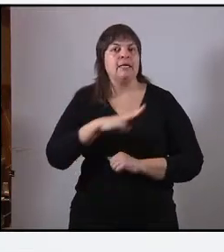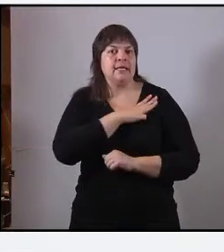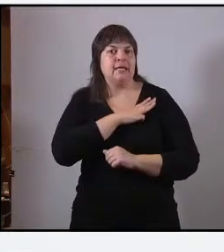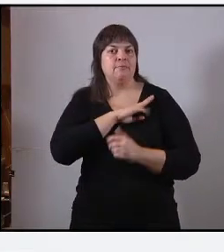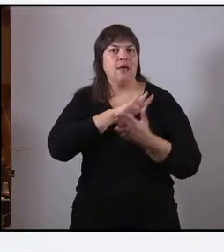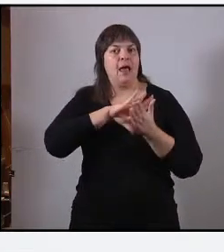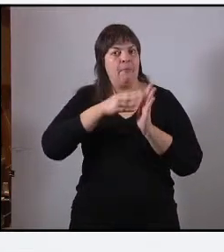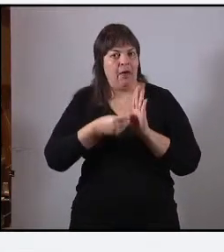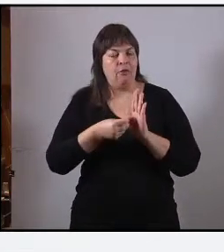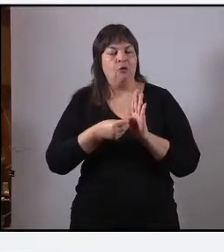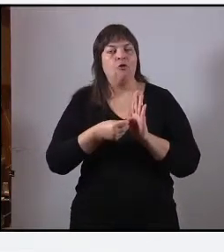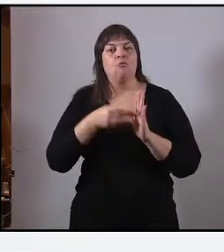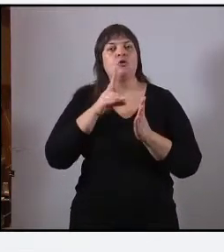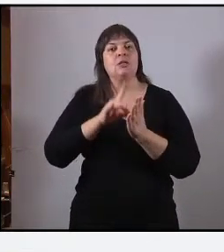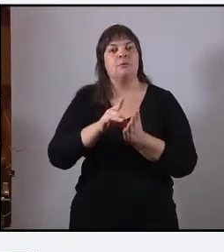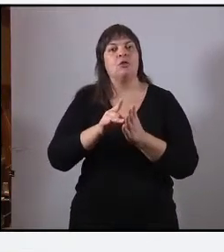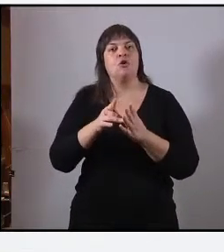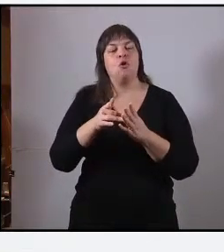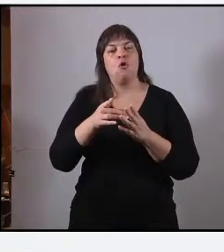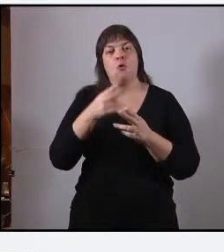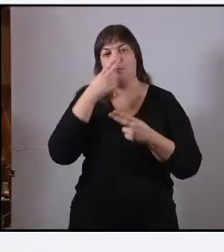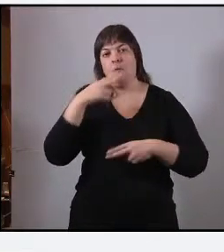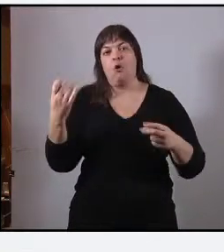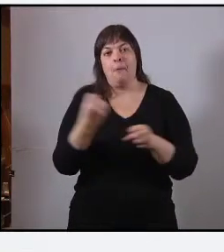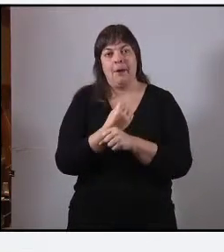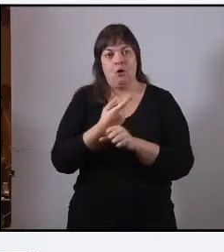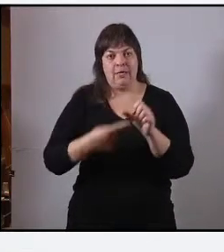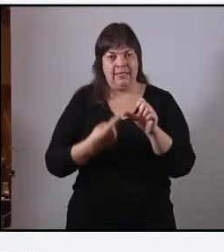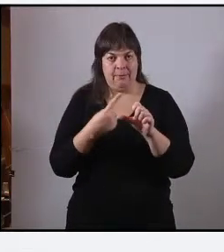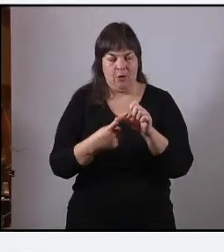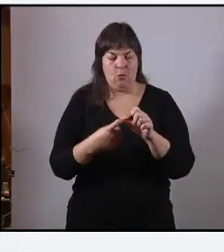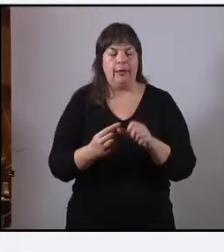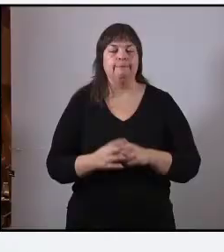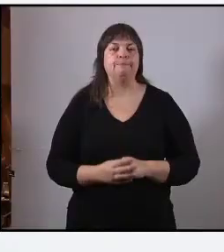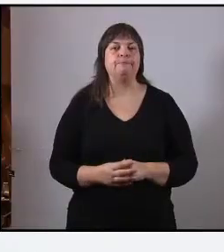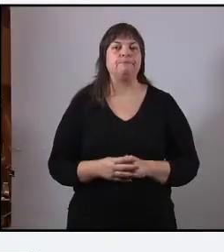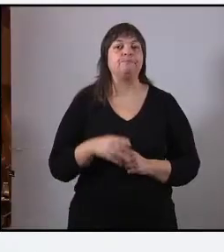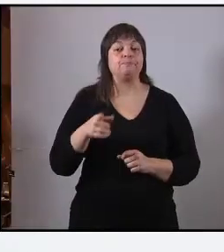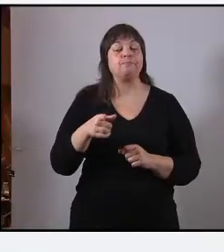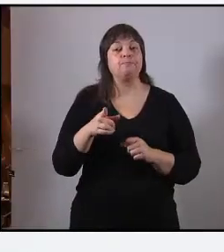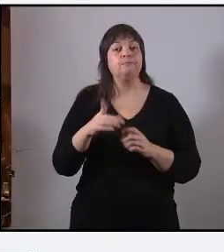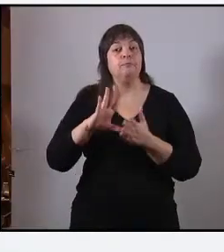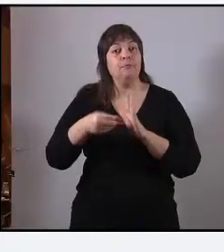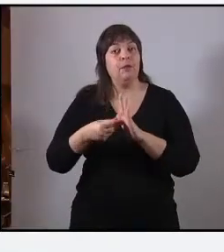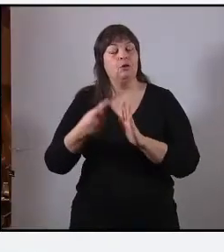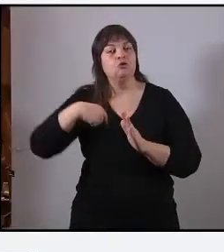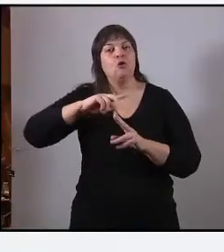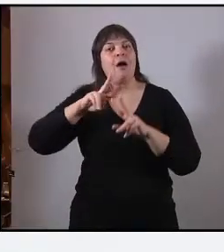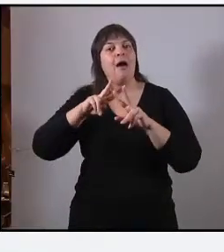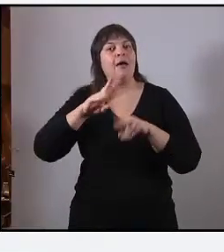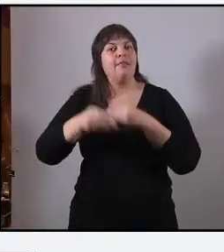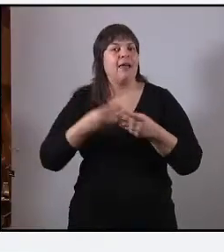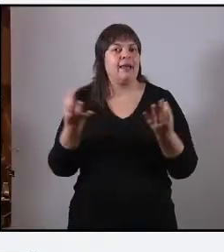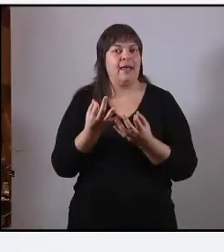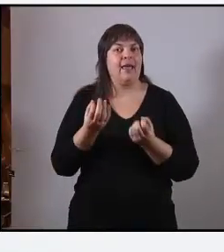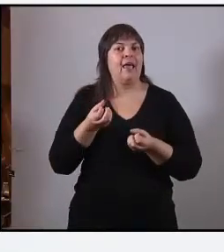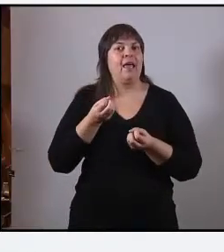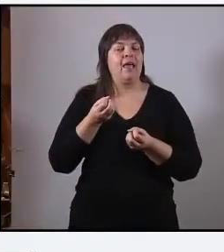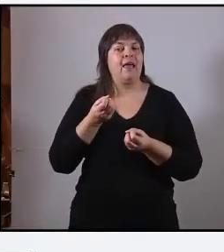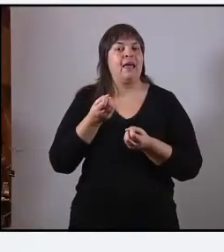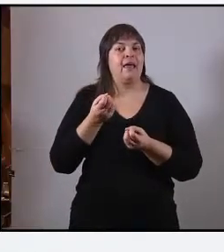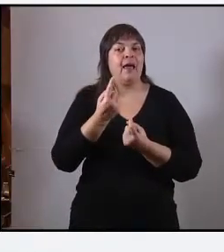el Servicio Público de Empleo en Extremadura. En ella lo que vamos a hacer es analizar la información de